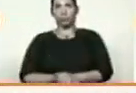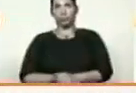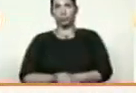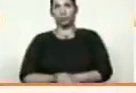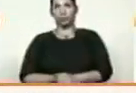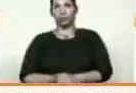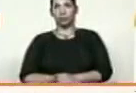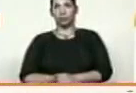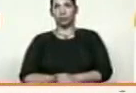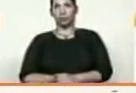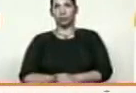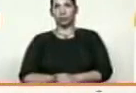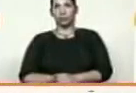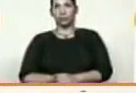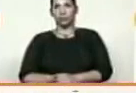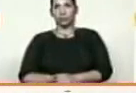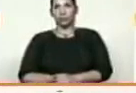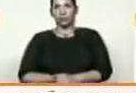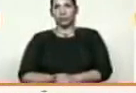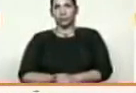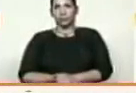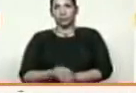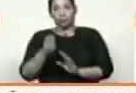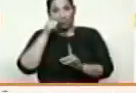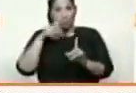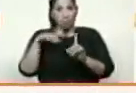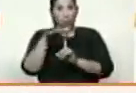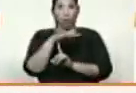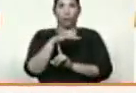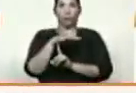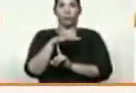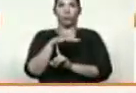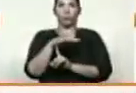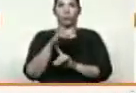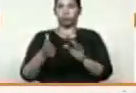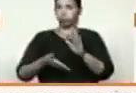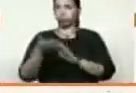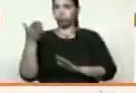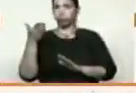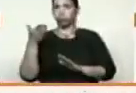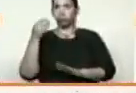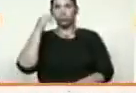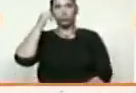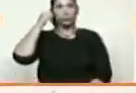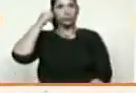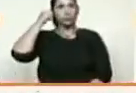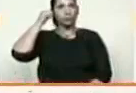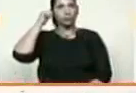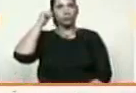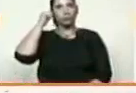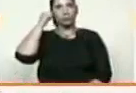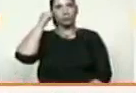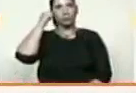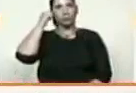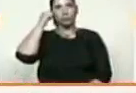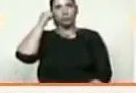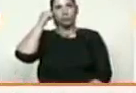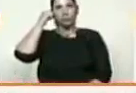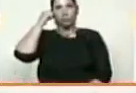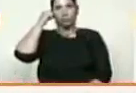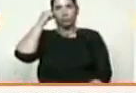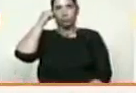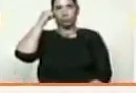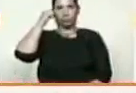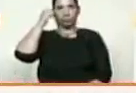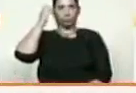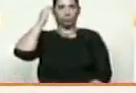imperialismo. Y el pueblo respondió. Y luego cuando la Asamblea Nacional Constituyente conquista